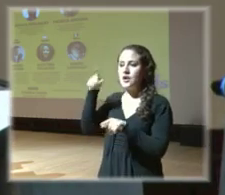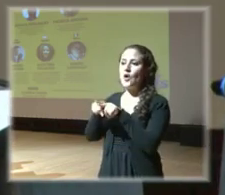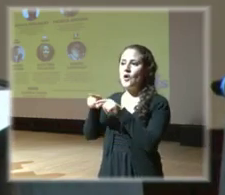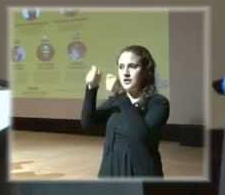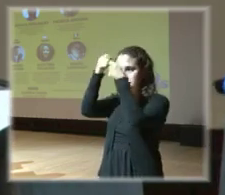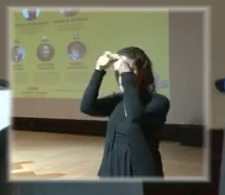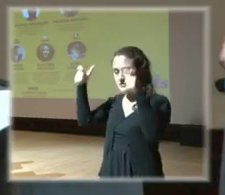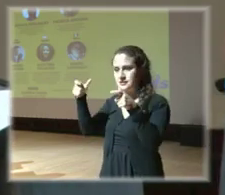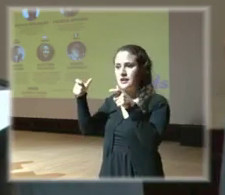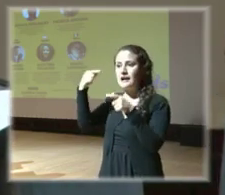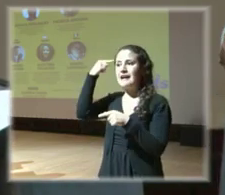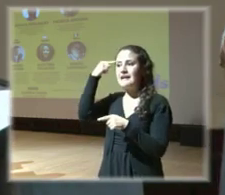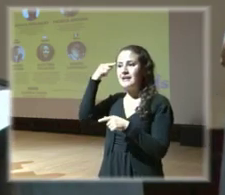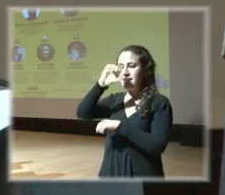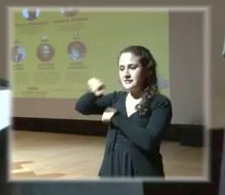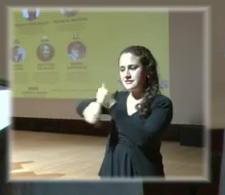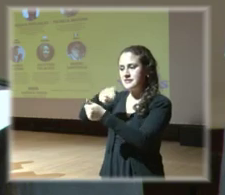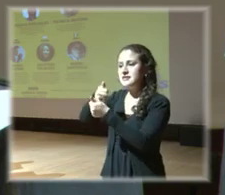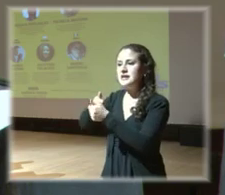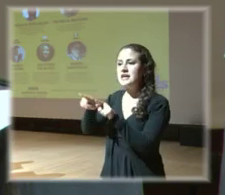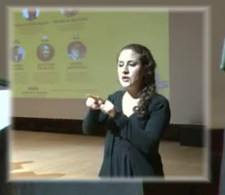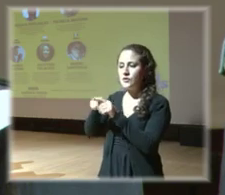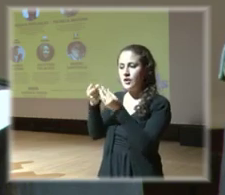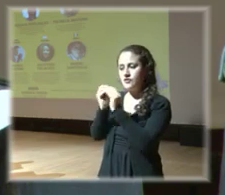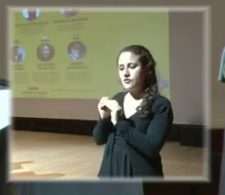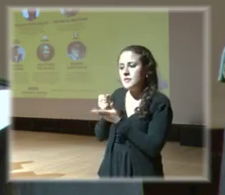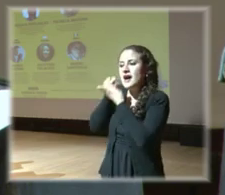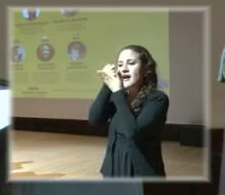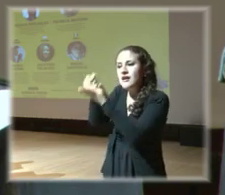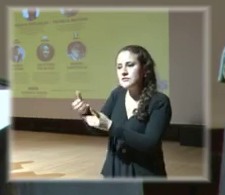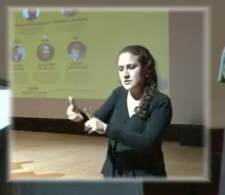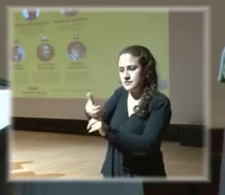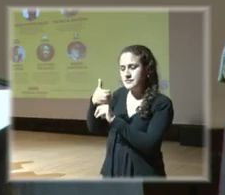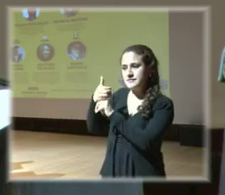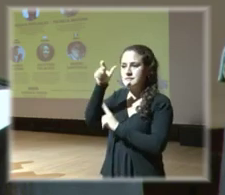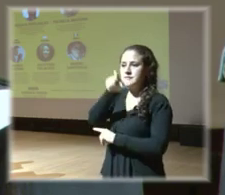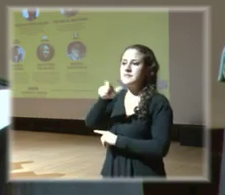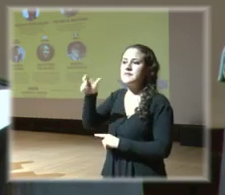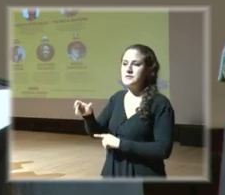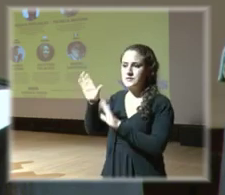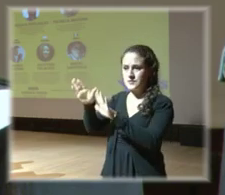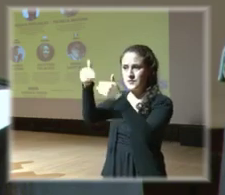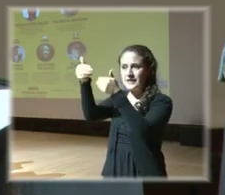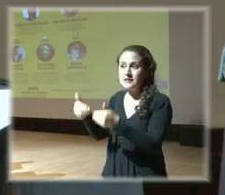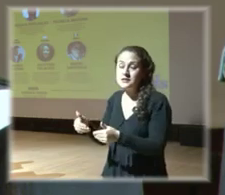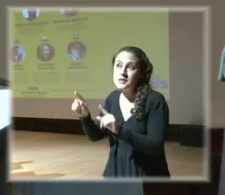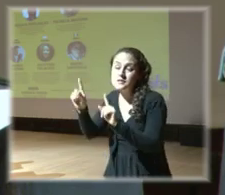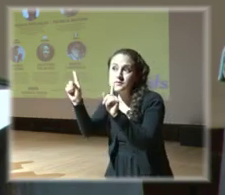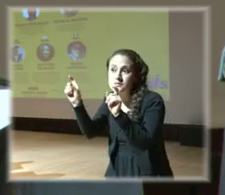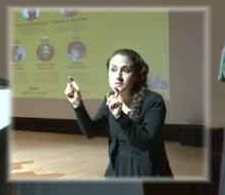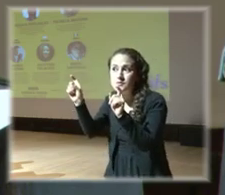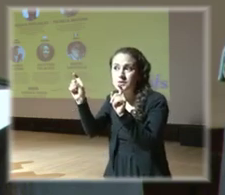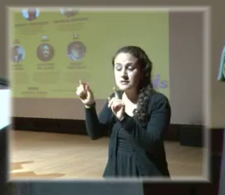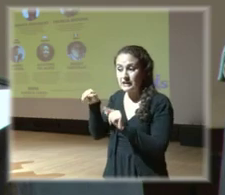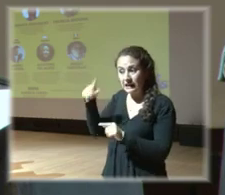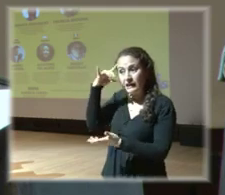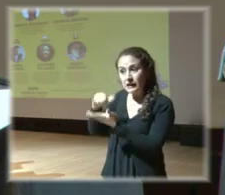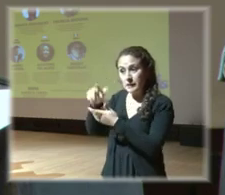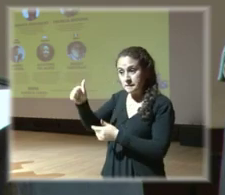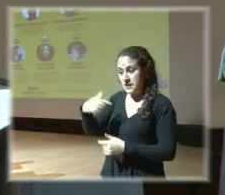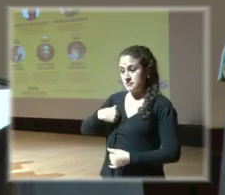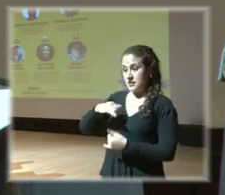Estado es que la interdicción es una figura que protege y protege a aquellas personas que supuestamente no pueden decidir